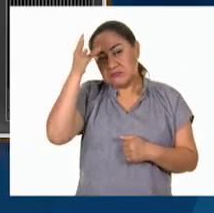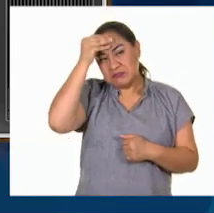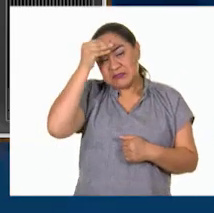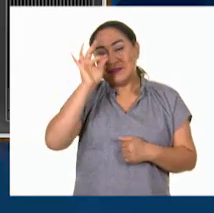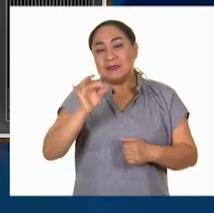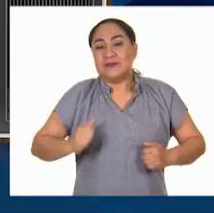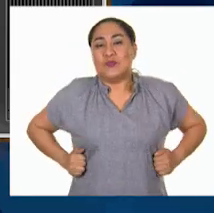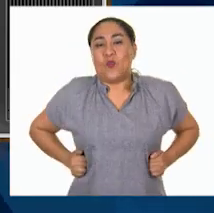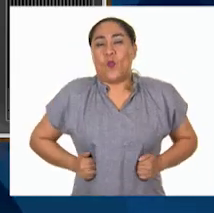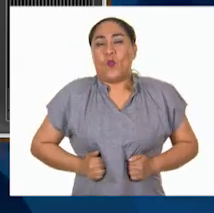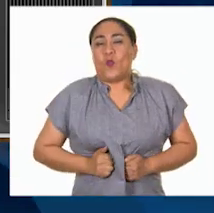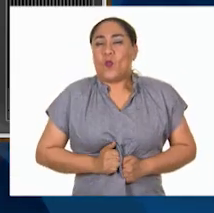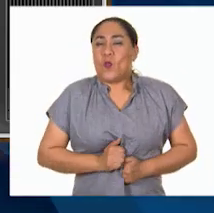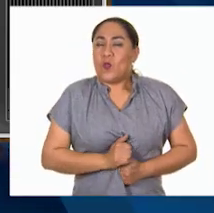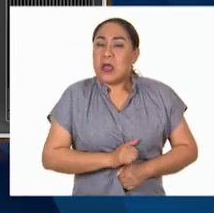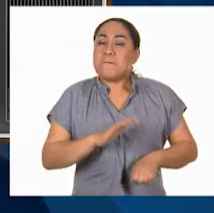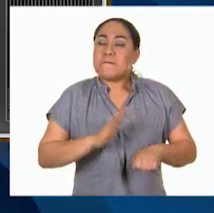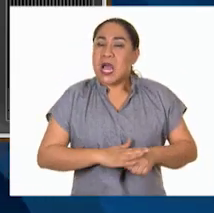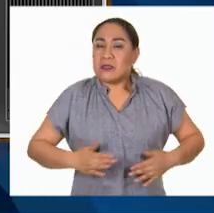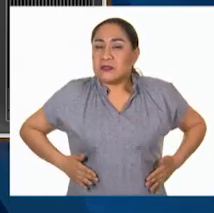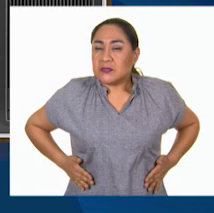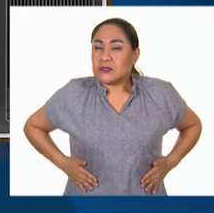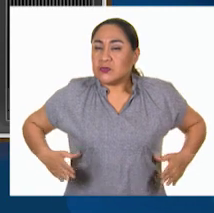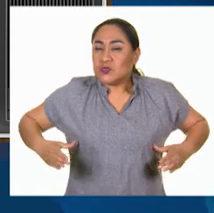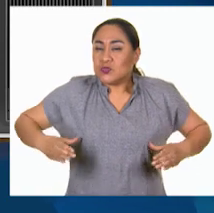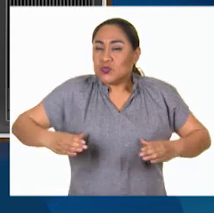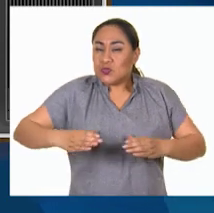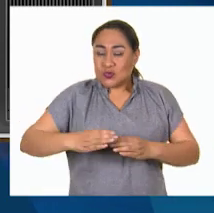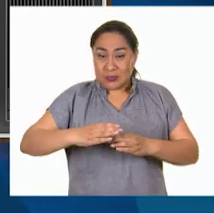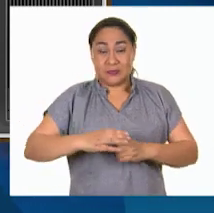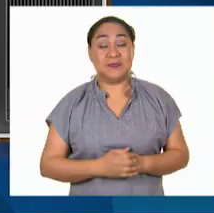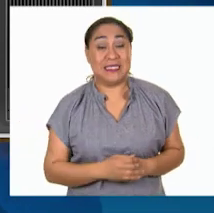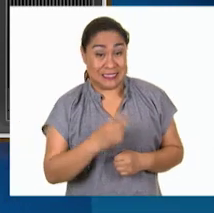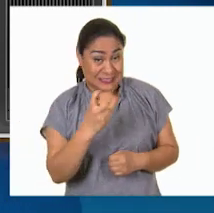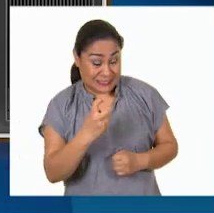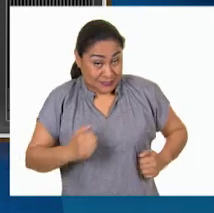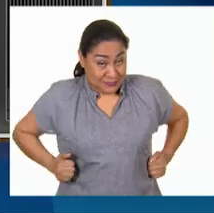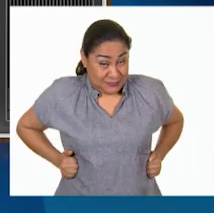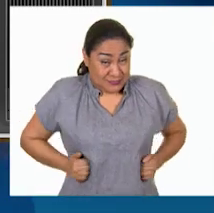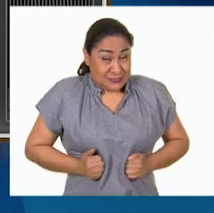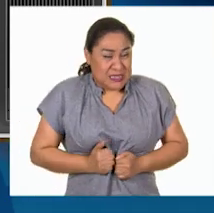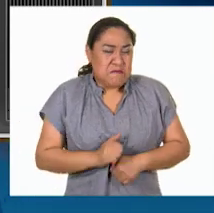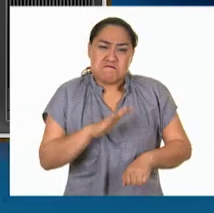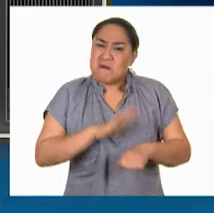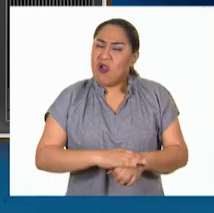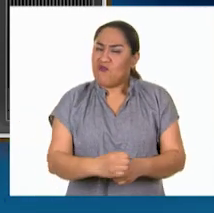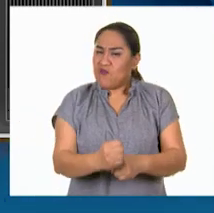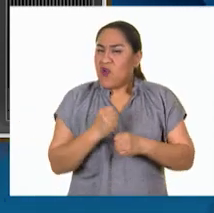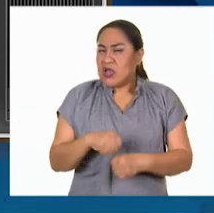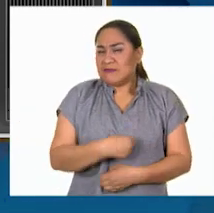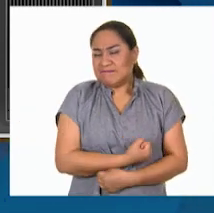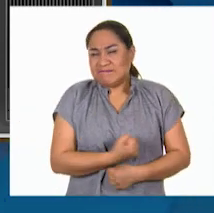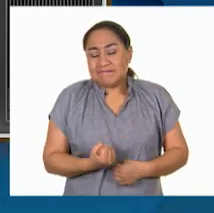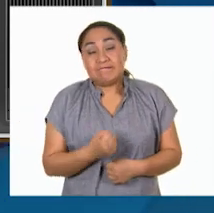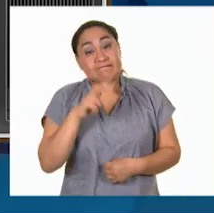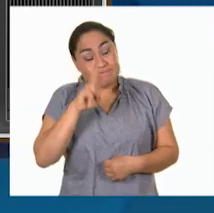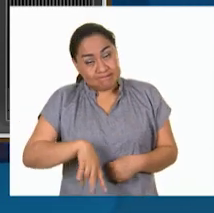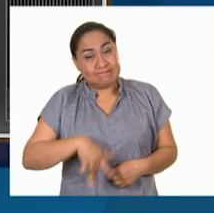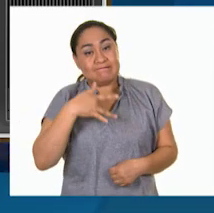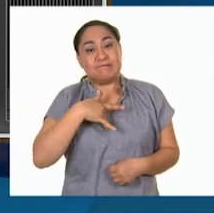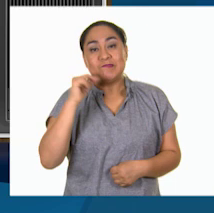corset para verse más acinturadas. Esa prenda era tan ajustada que dificultaba